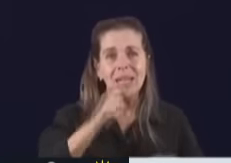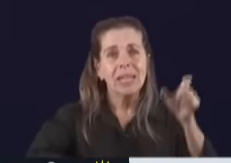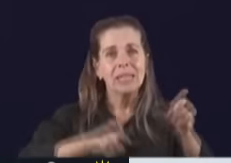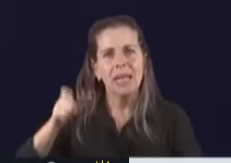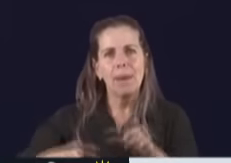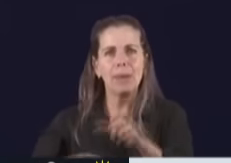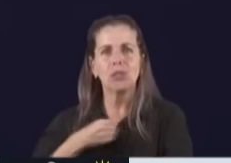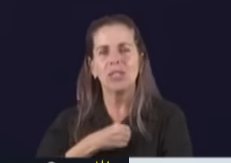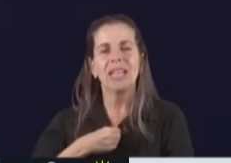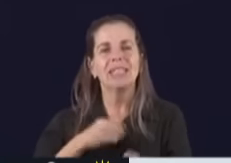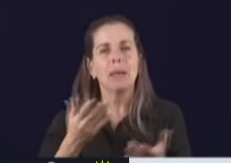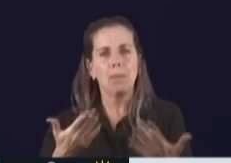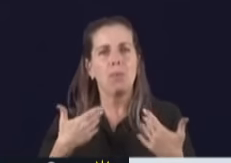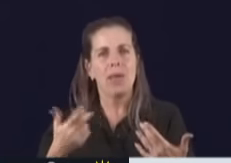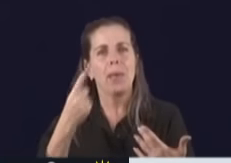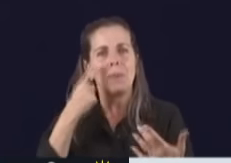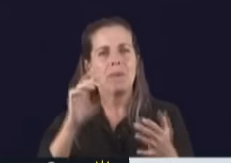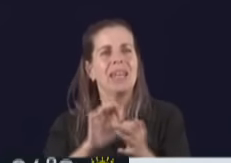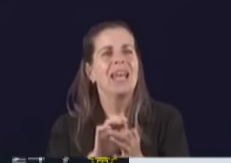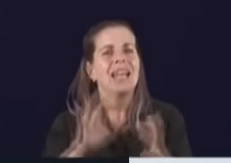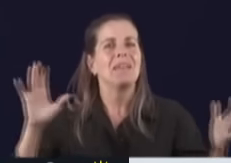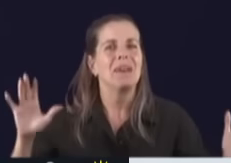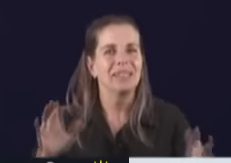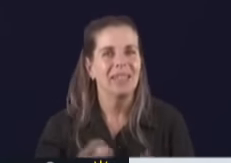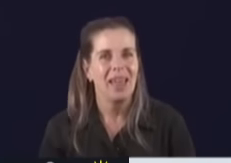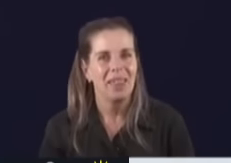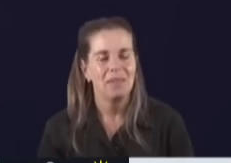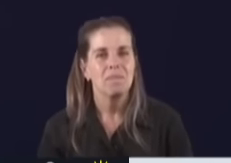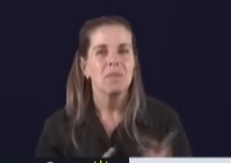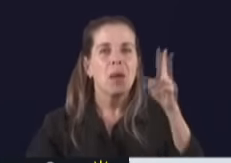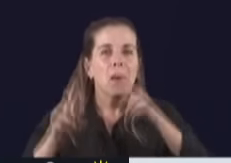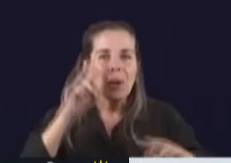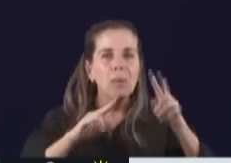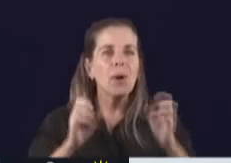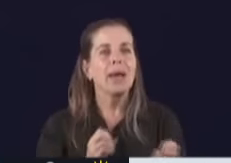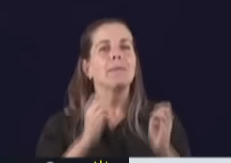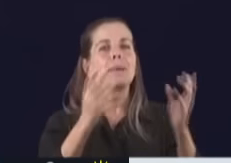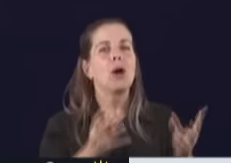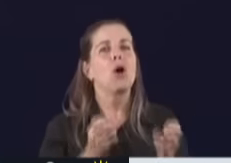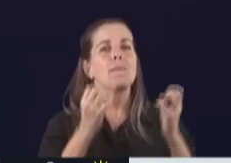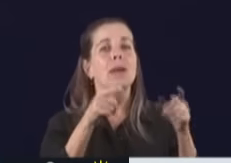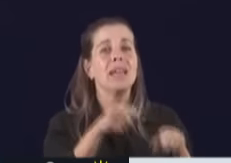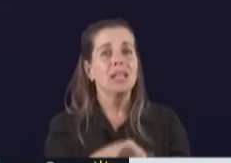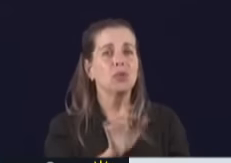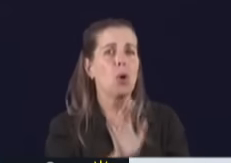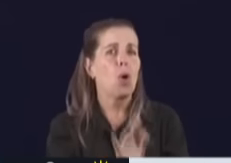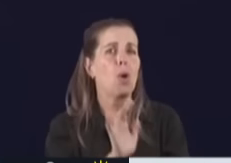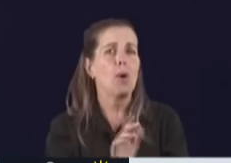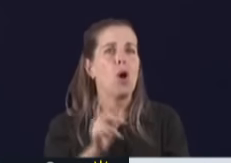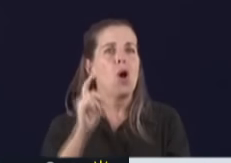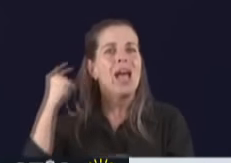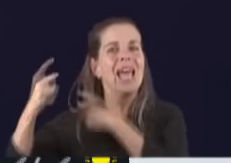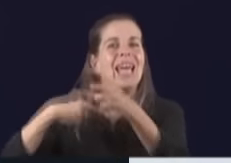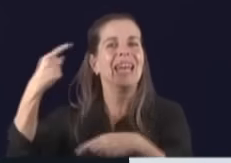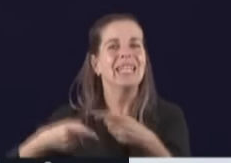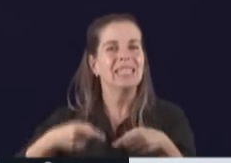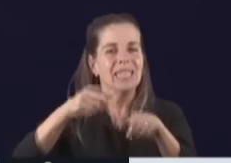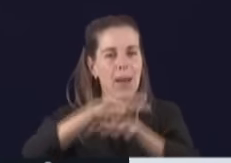libertad y buscar prosperidad. Ese es el mejor legado que le podemos dejar a nuestros hijos y a las